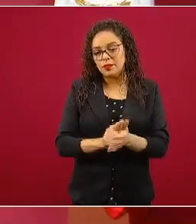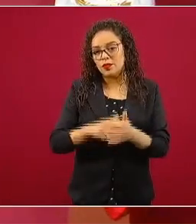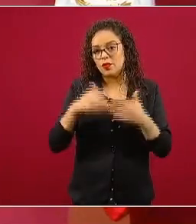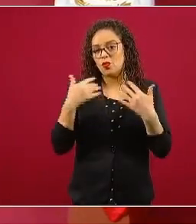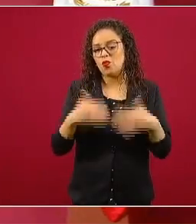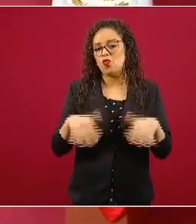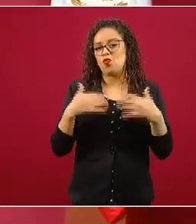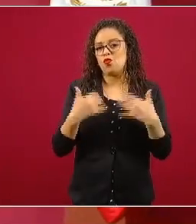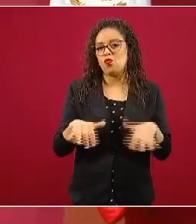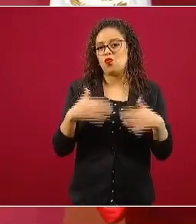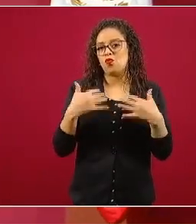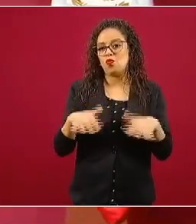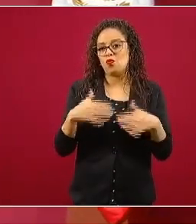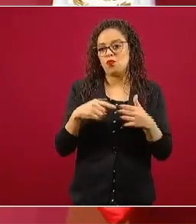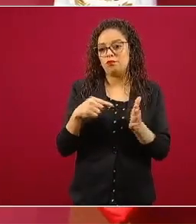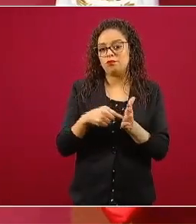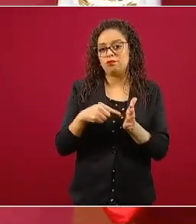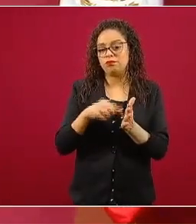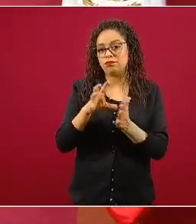la soberanía,